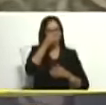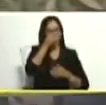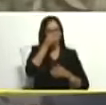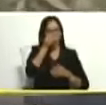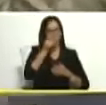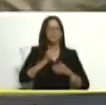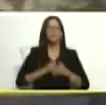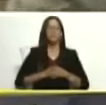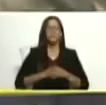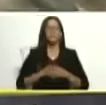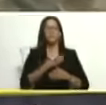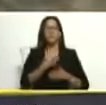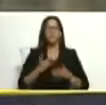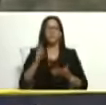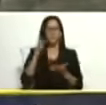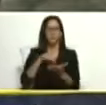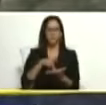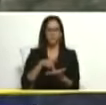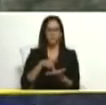Quise venir